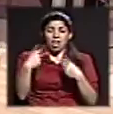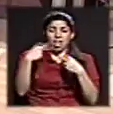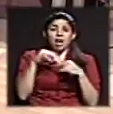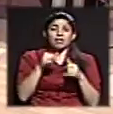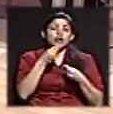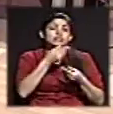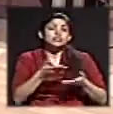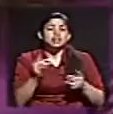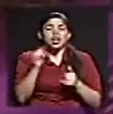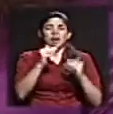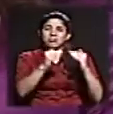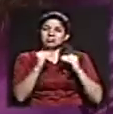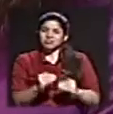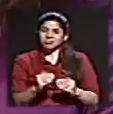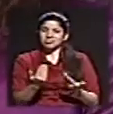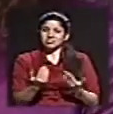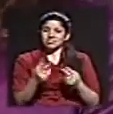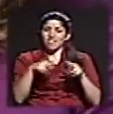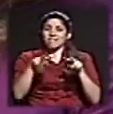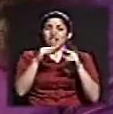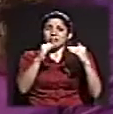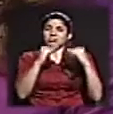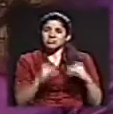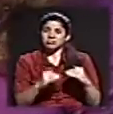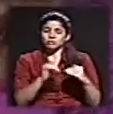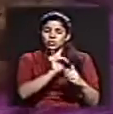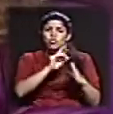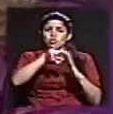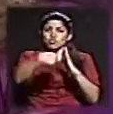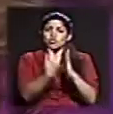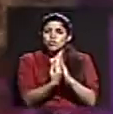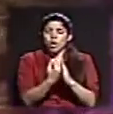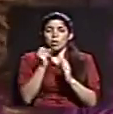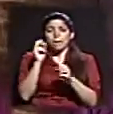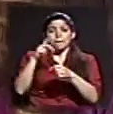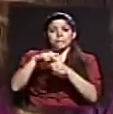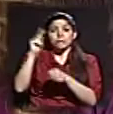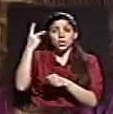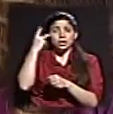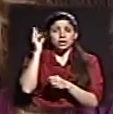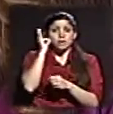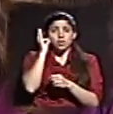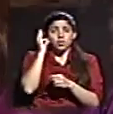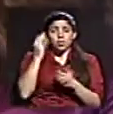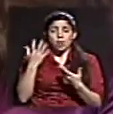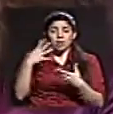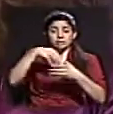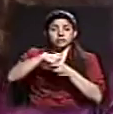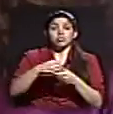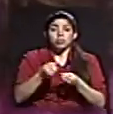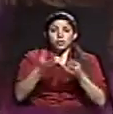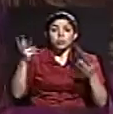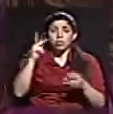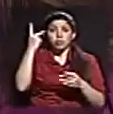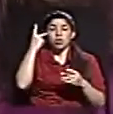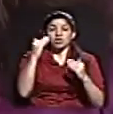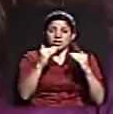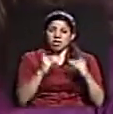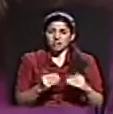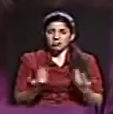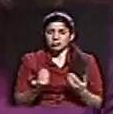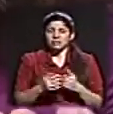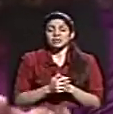una desvalorización de el rol y la participación política de las mujeres en la vida pública y política, valga la